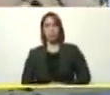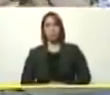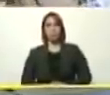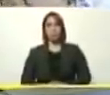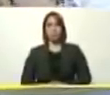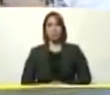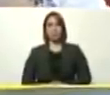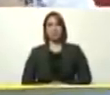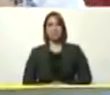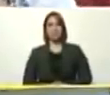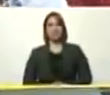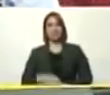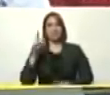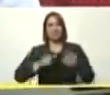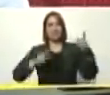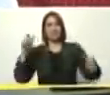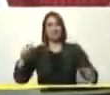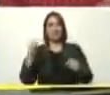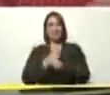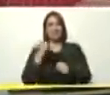Veo gente muy trabajadora